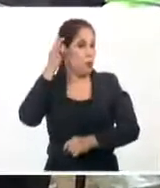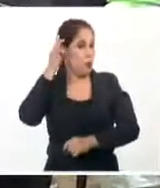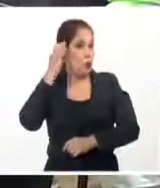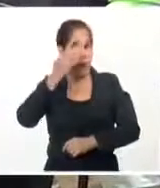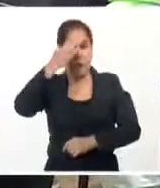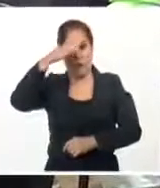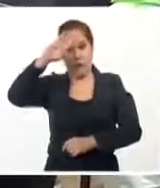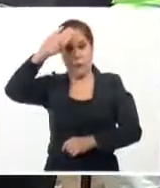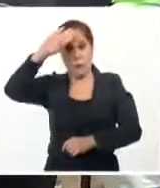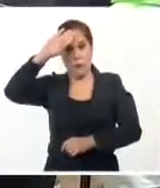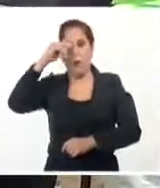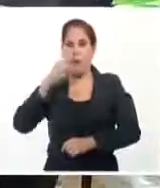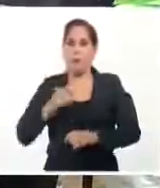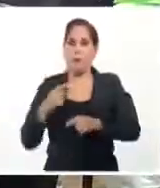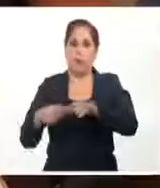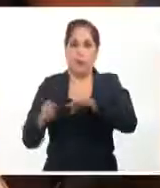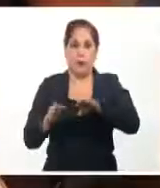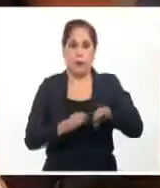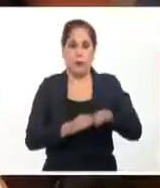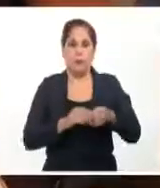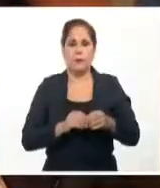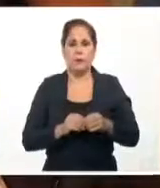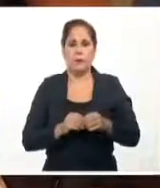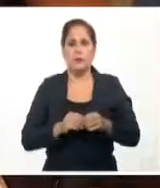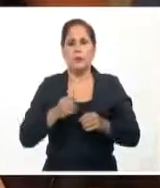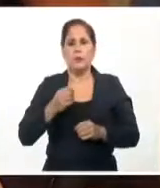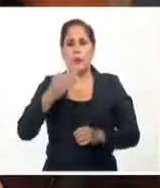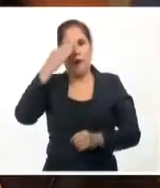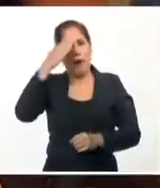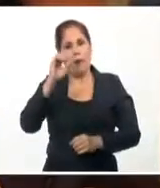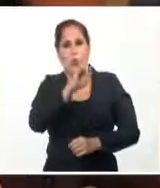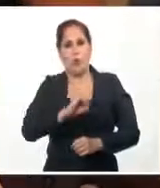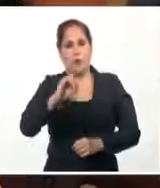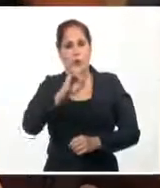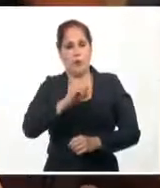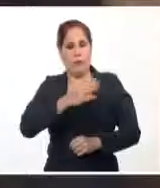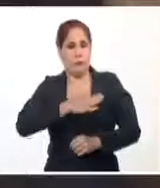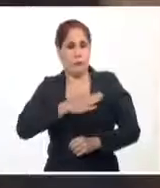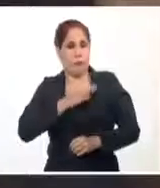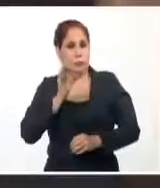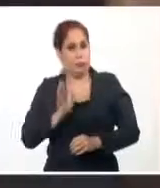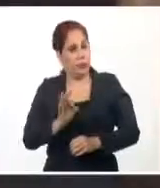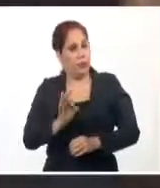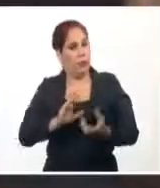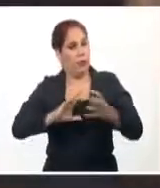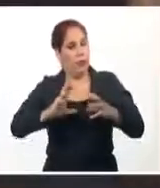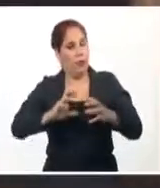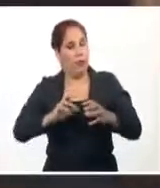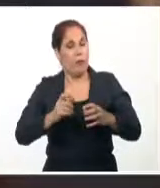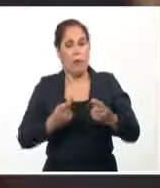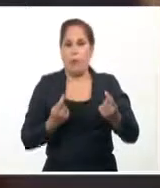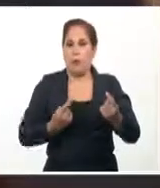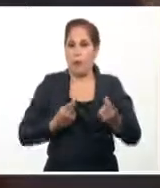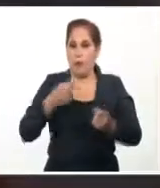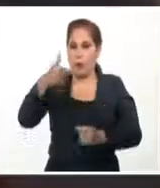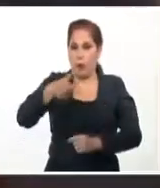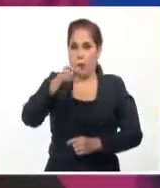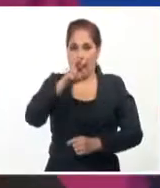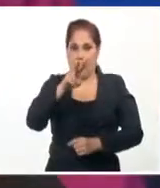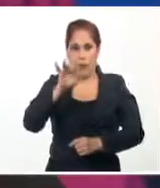cubanas. Agradecer a Oxfam por esta postura, jueves 27 a las 10